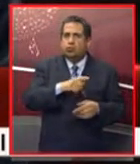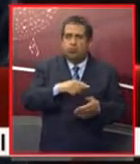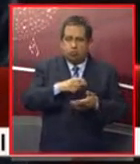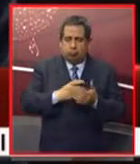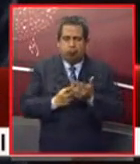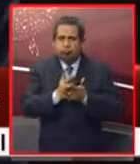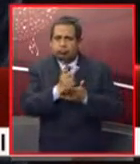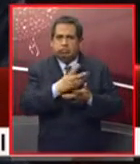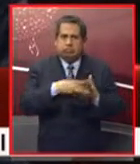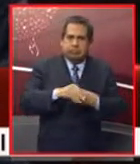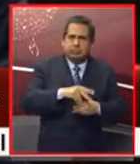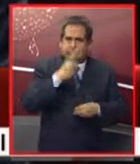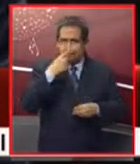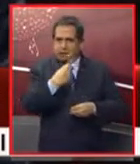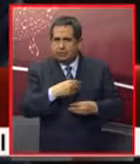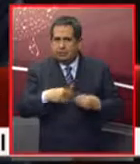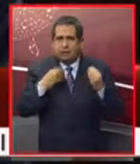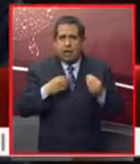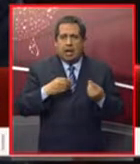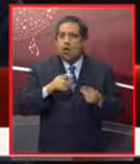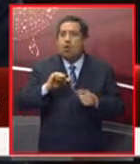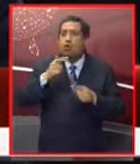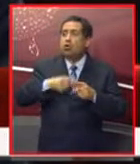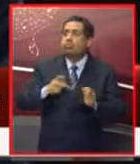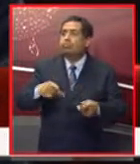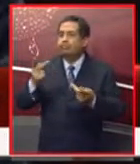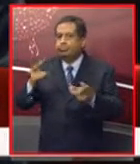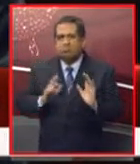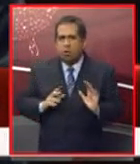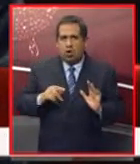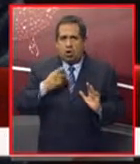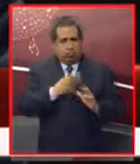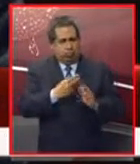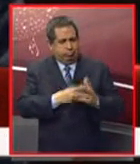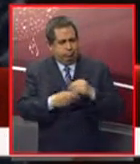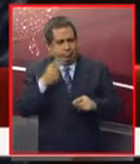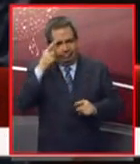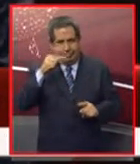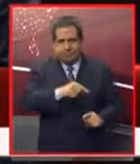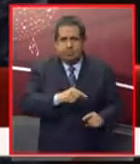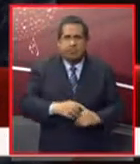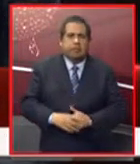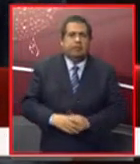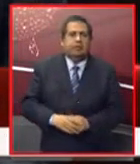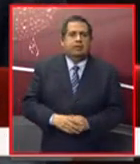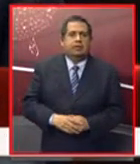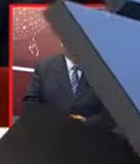y no necesariamente a los que se encuentran en condiciones de pobreza.